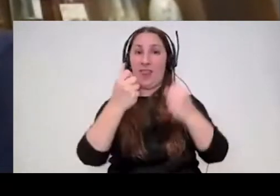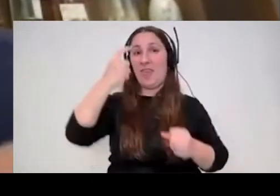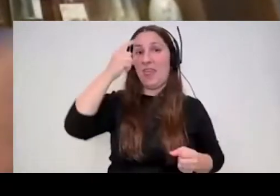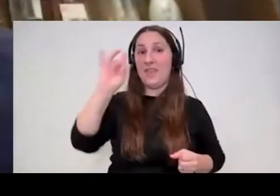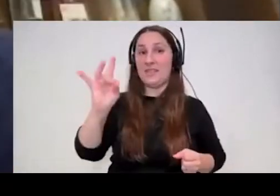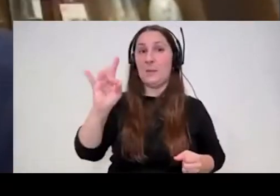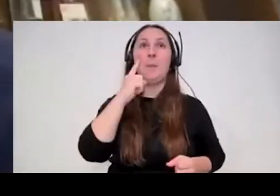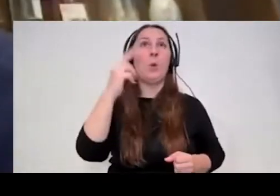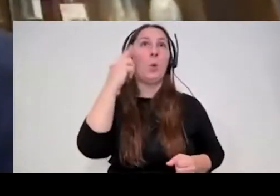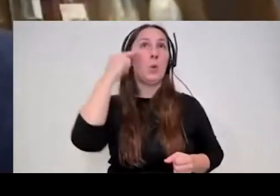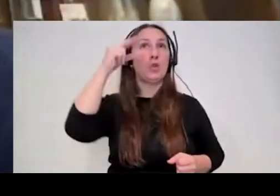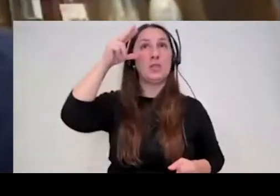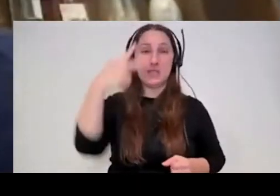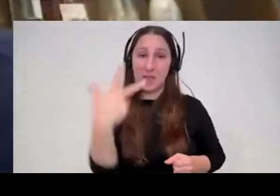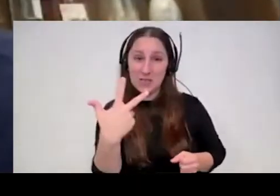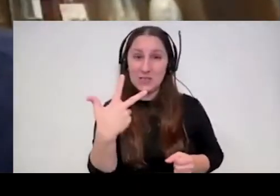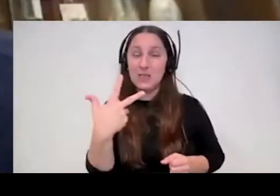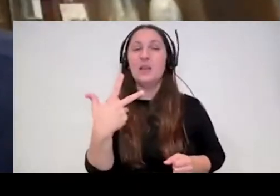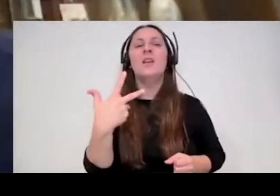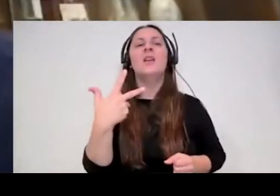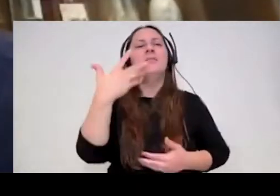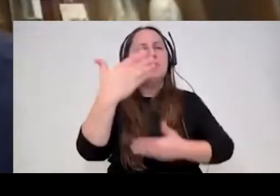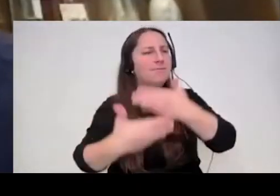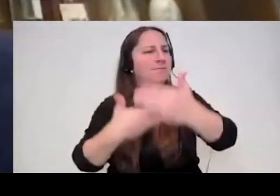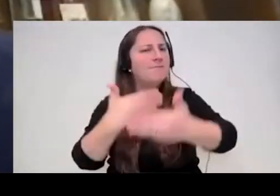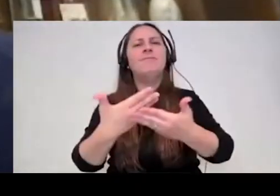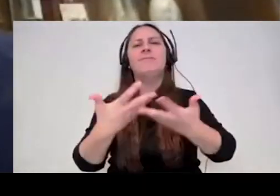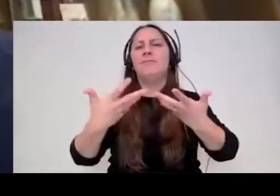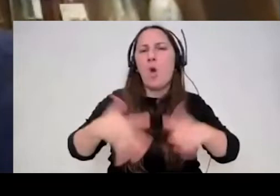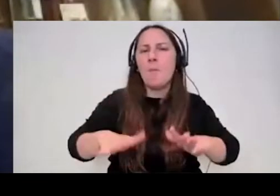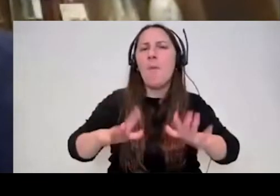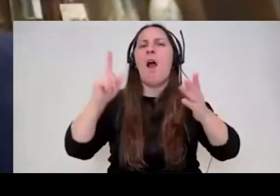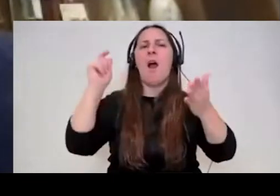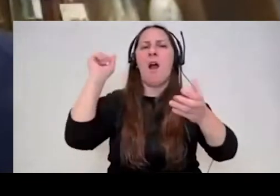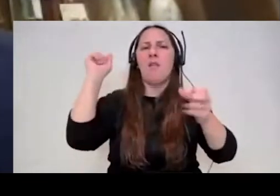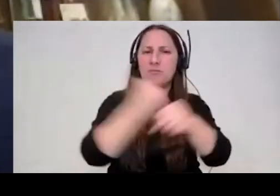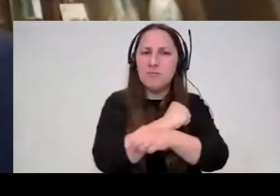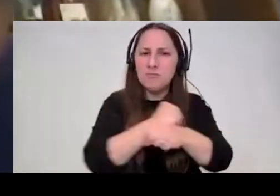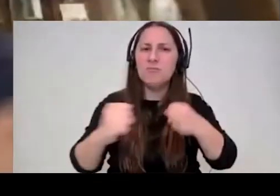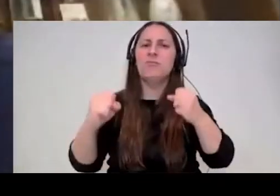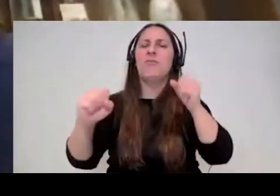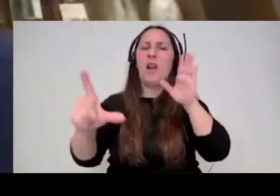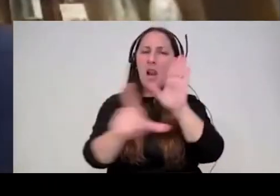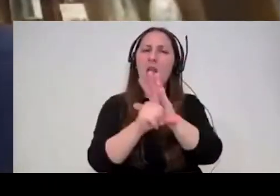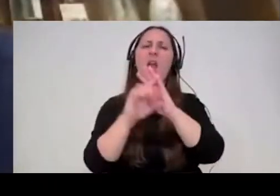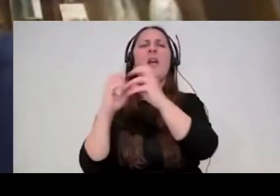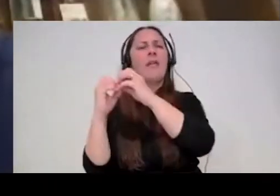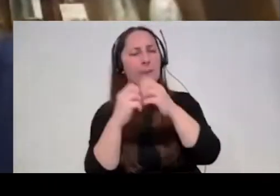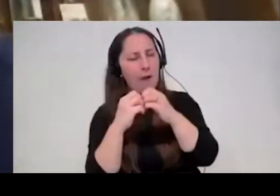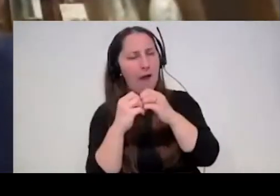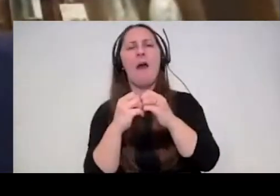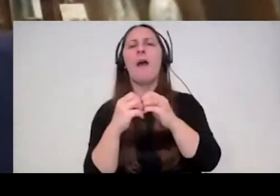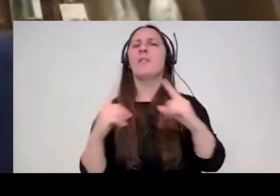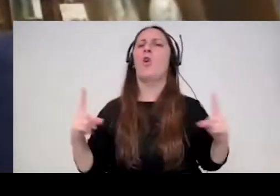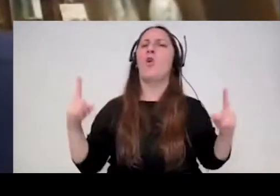83 y recién el proceso de normalización y la sanción de esta ley, que también hubo debates, conflictos, discusiones